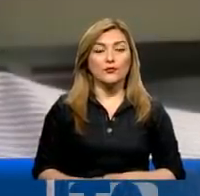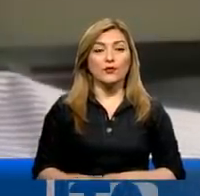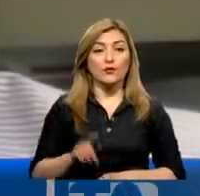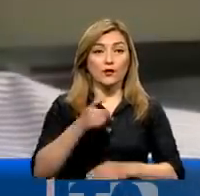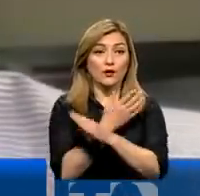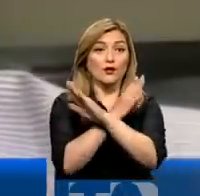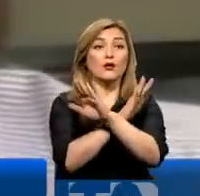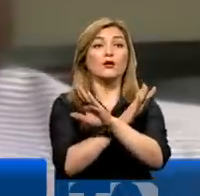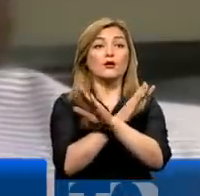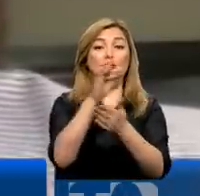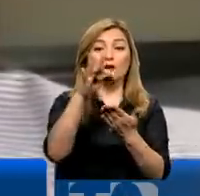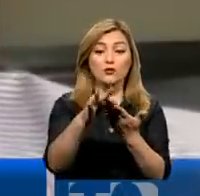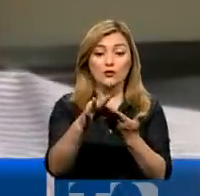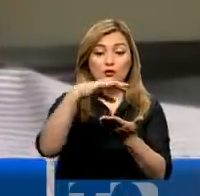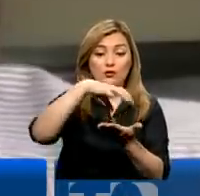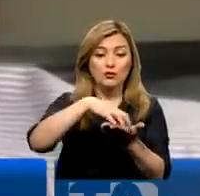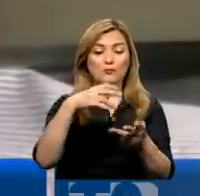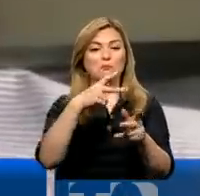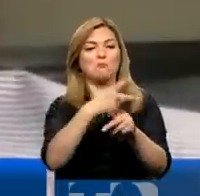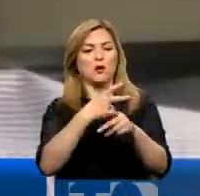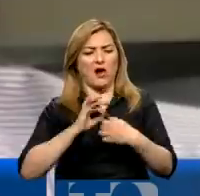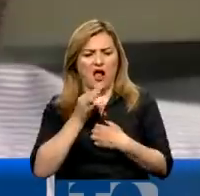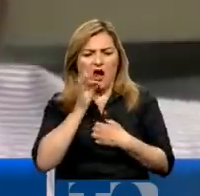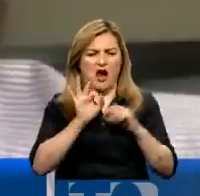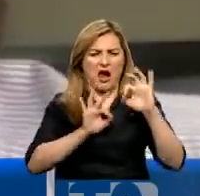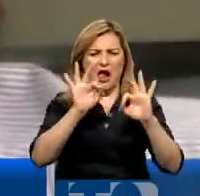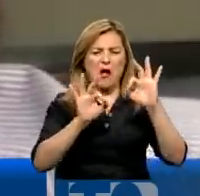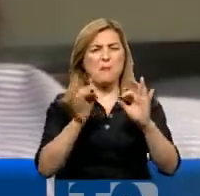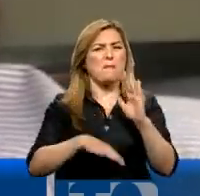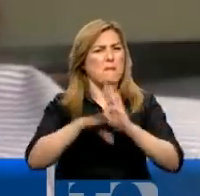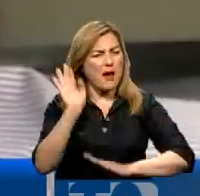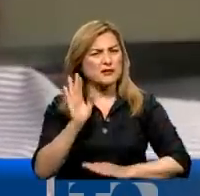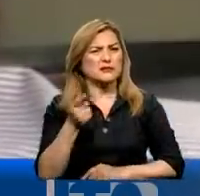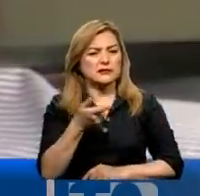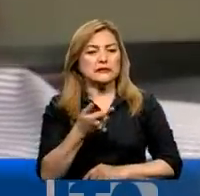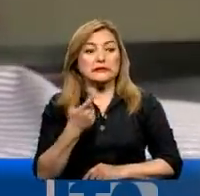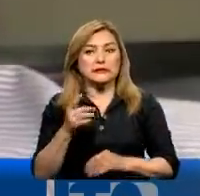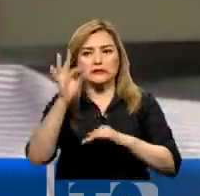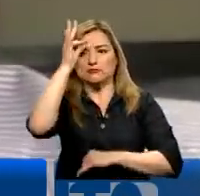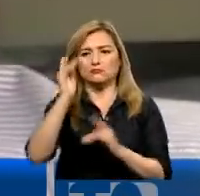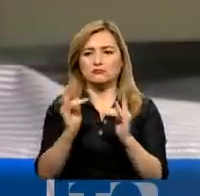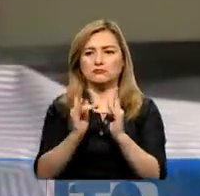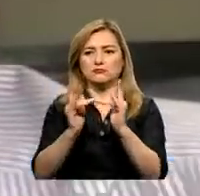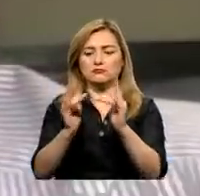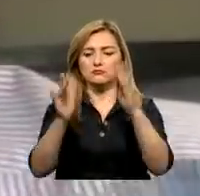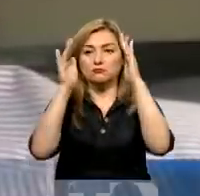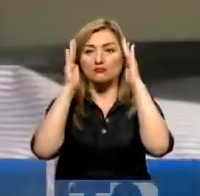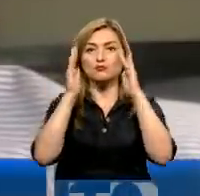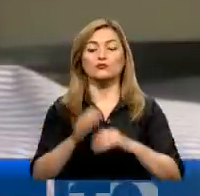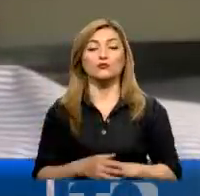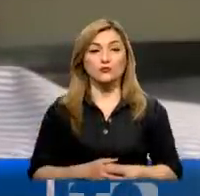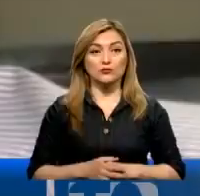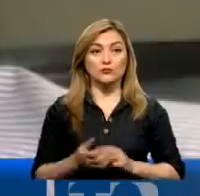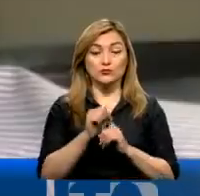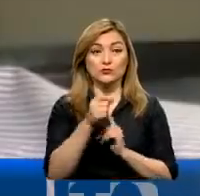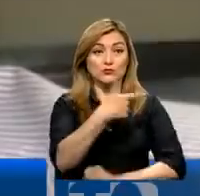qué provincia va a empeorar y poder aumentar camas o darle la atención necesaria. Y también para el sistema de